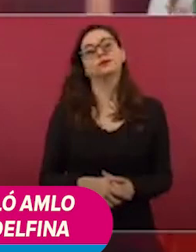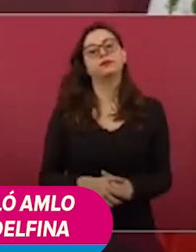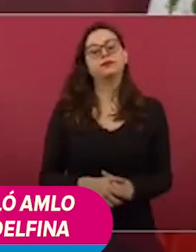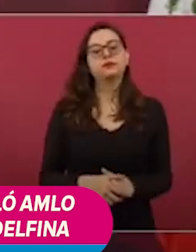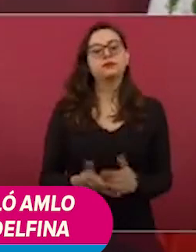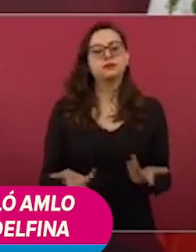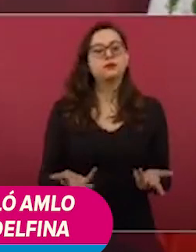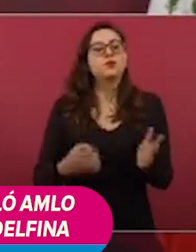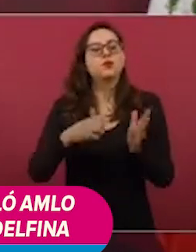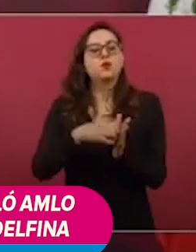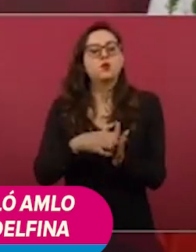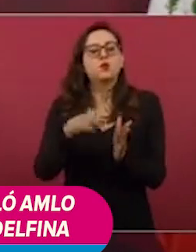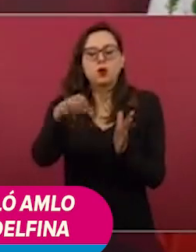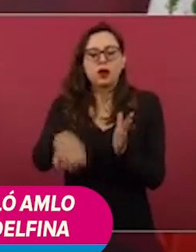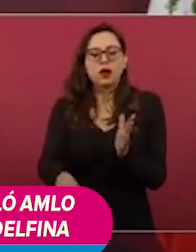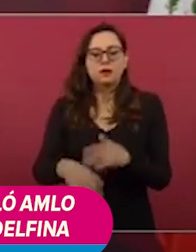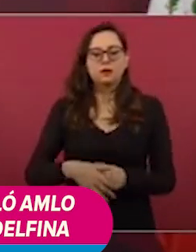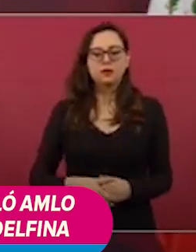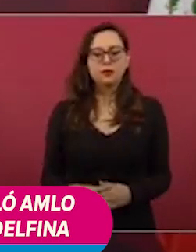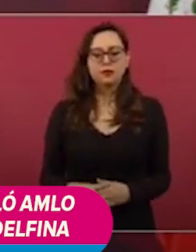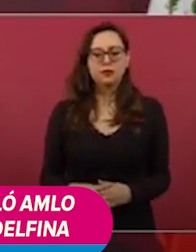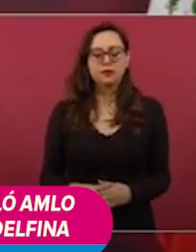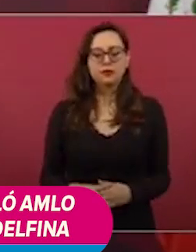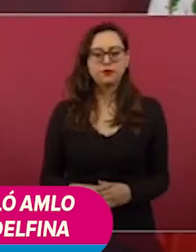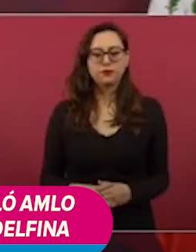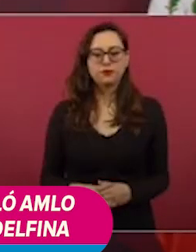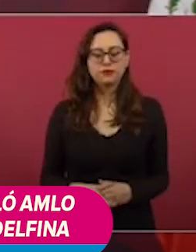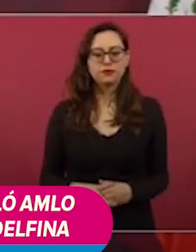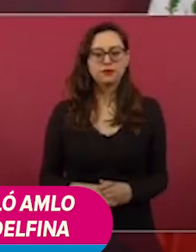Acuérdense de que la Auditoría Federal,